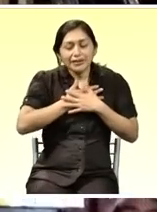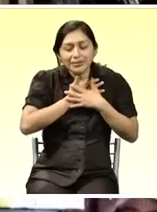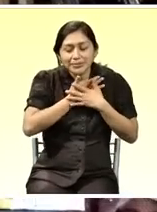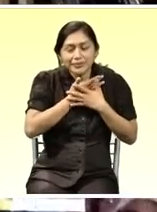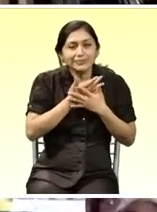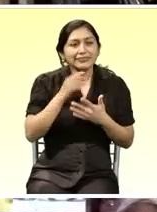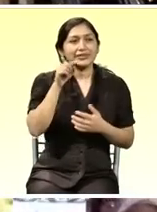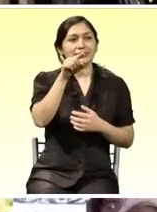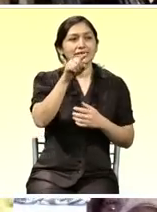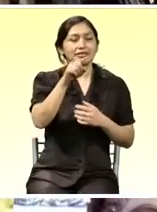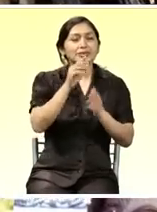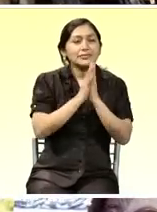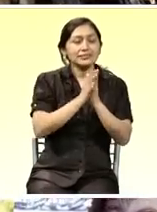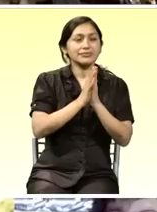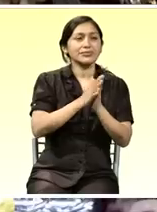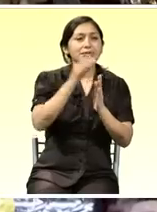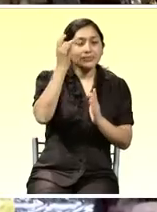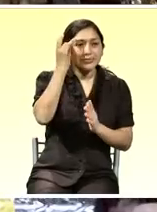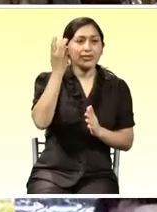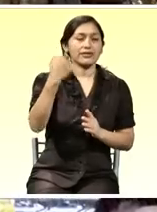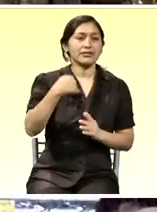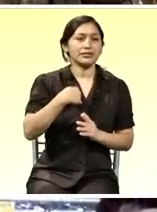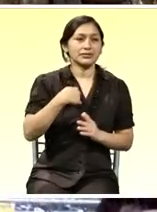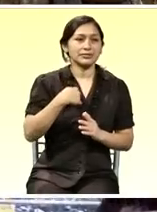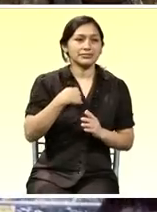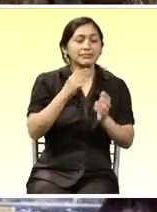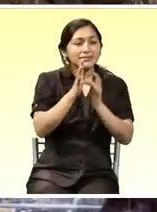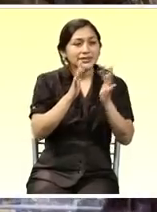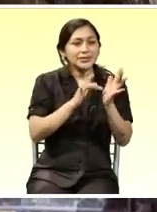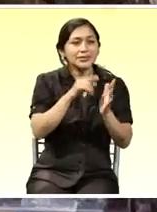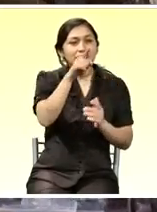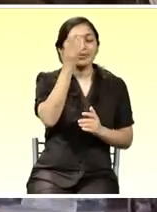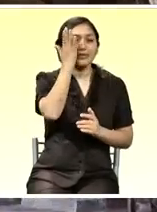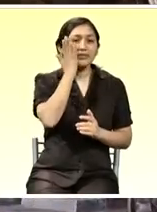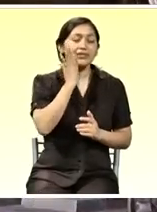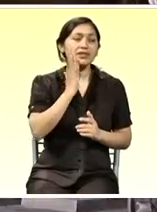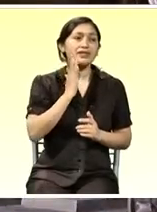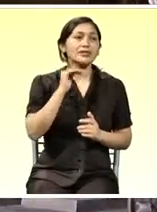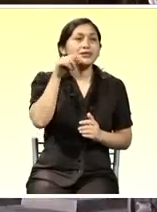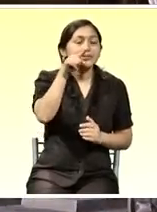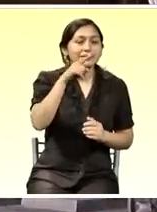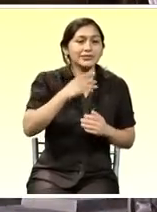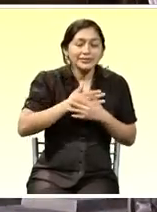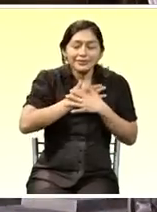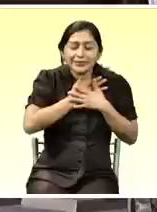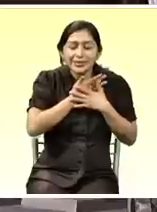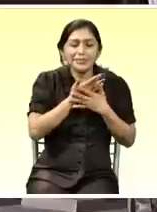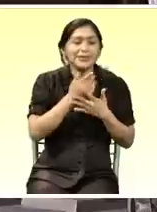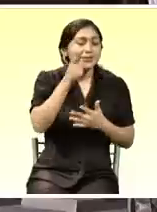Ten piedad de mí. Ten piedad de mí, Señor, por tu bondad, por tu gran